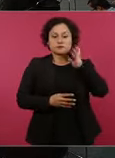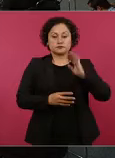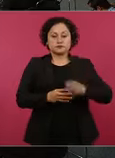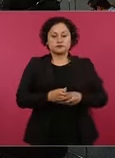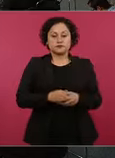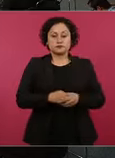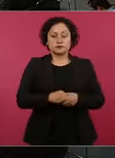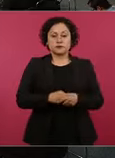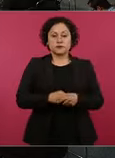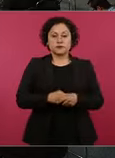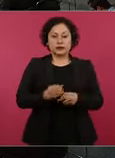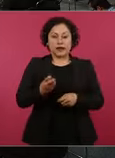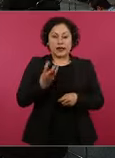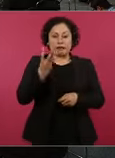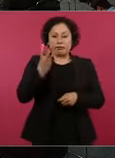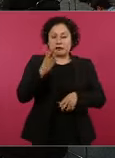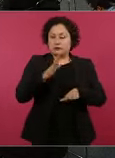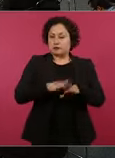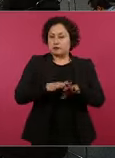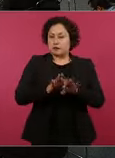Panamá,